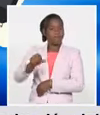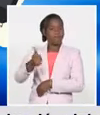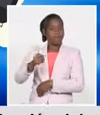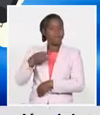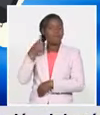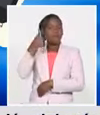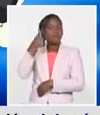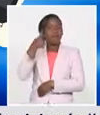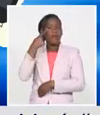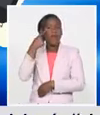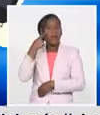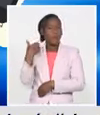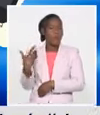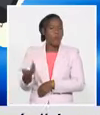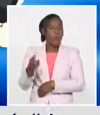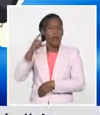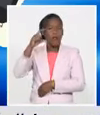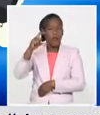vacunado